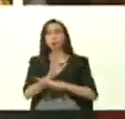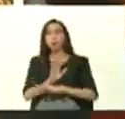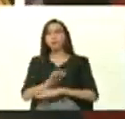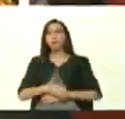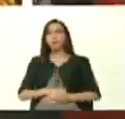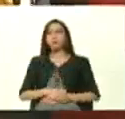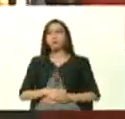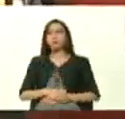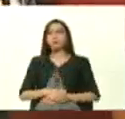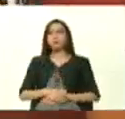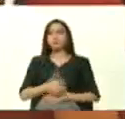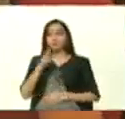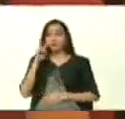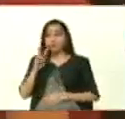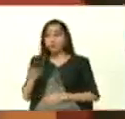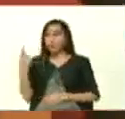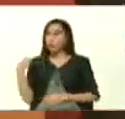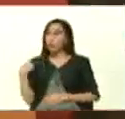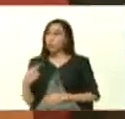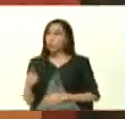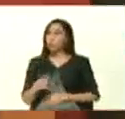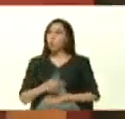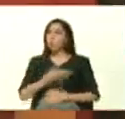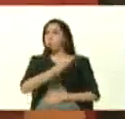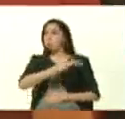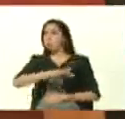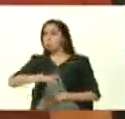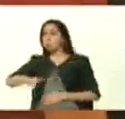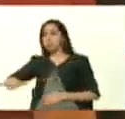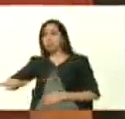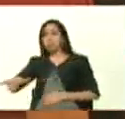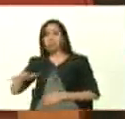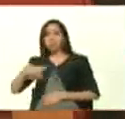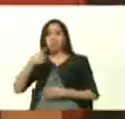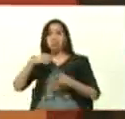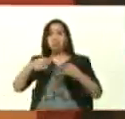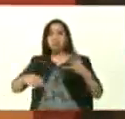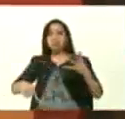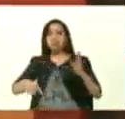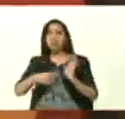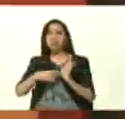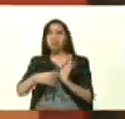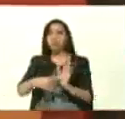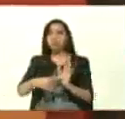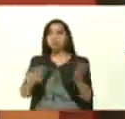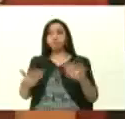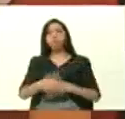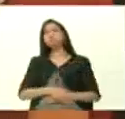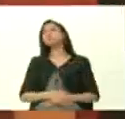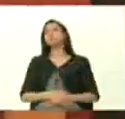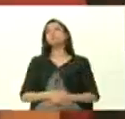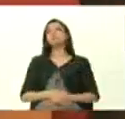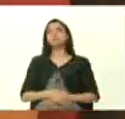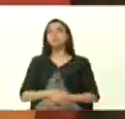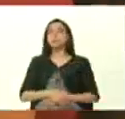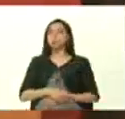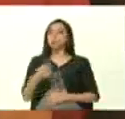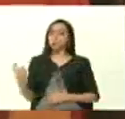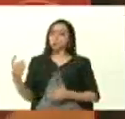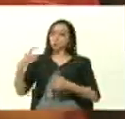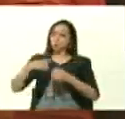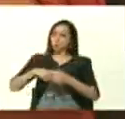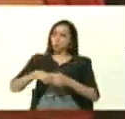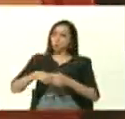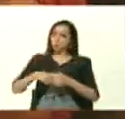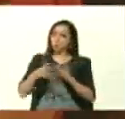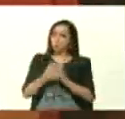que tienen además productos del mar. Esto sí. No lo había visto en el Instituto Nacional de Nutrición. Estamos impulsando, vicepresidenta, sumados a toda la